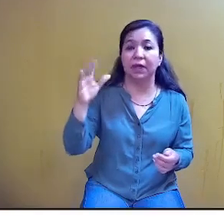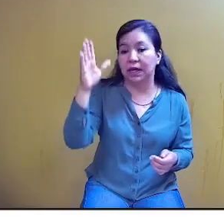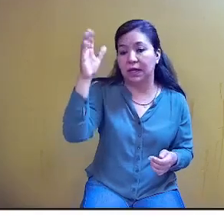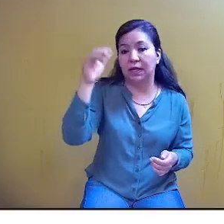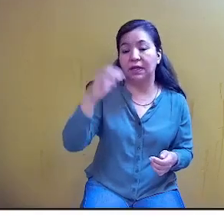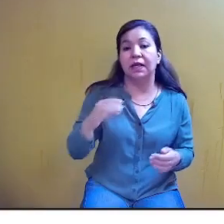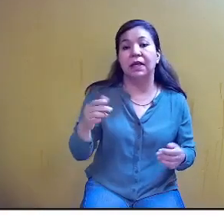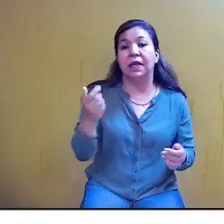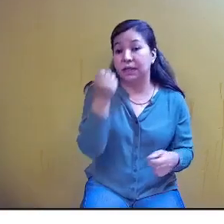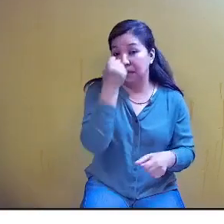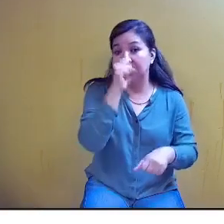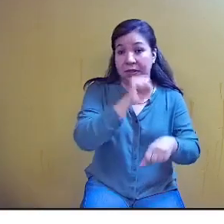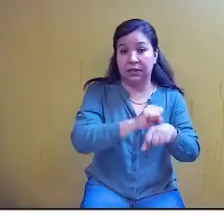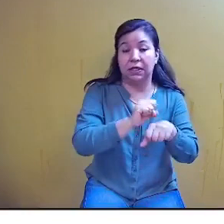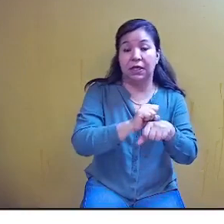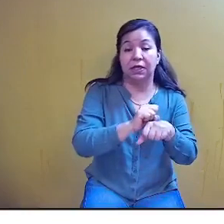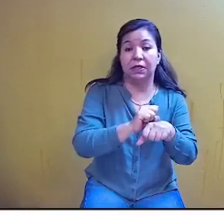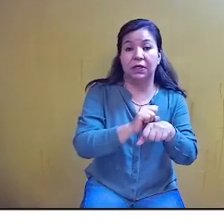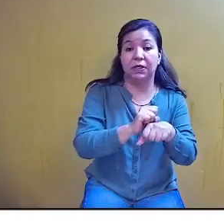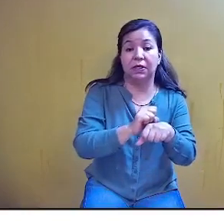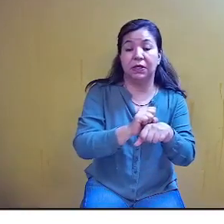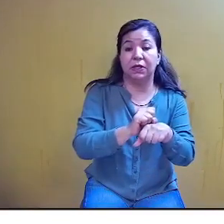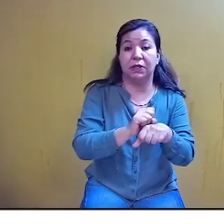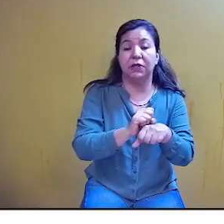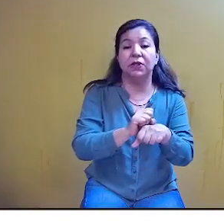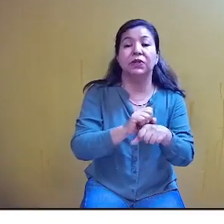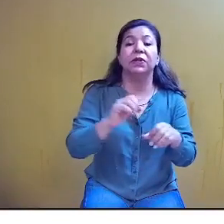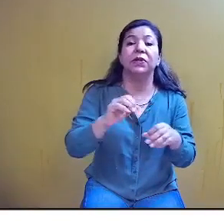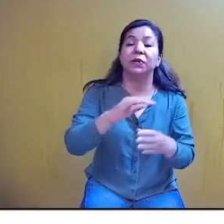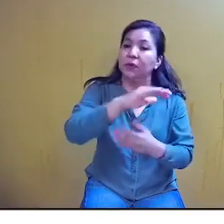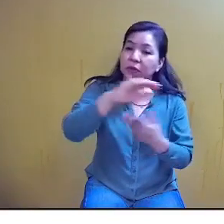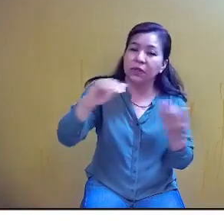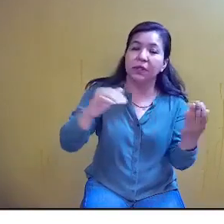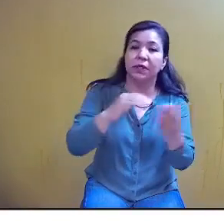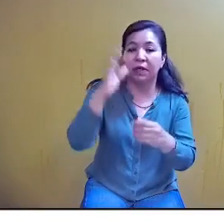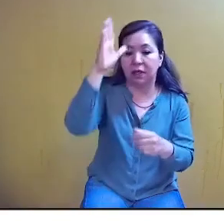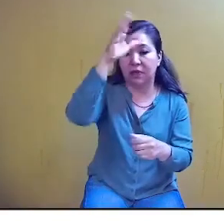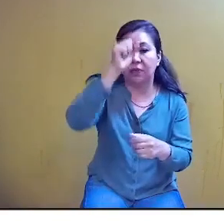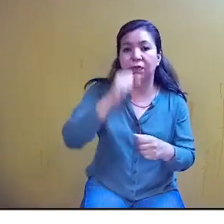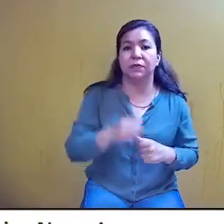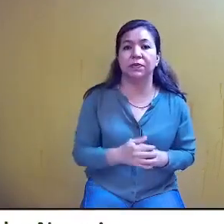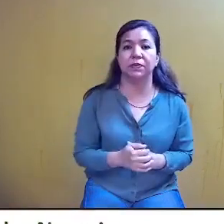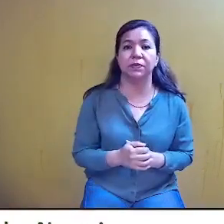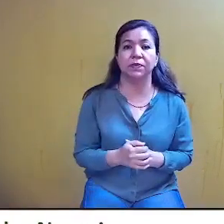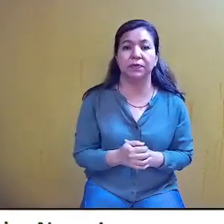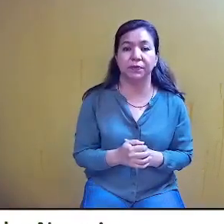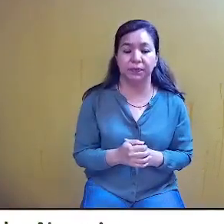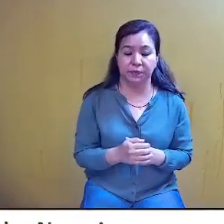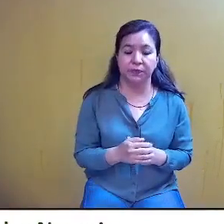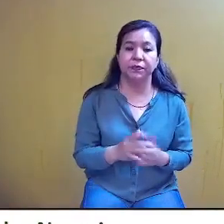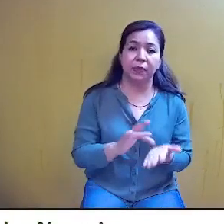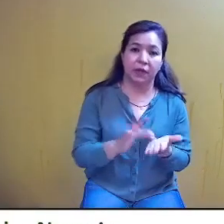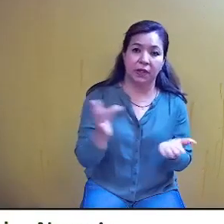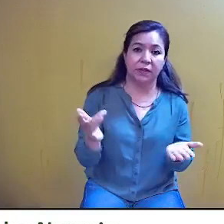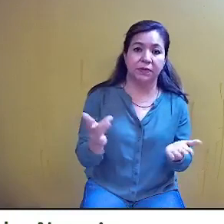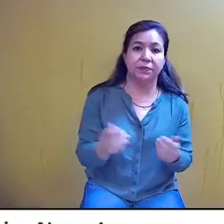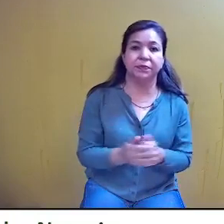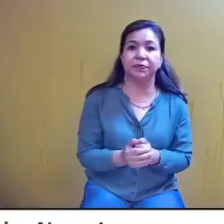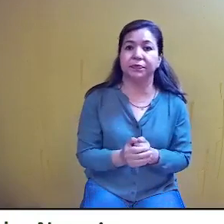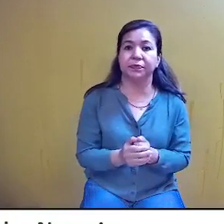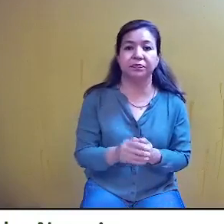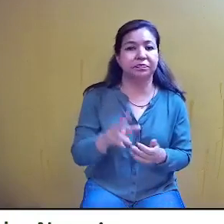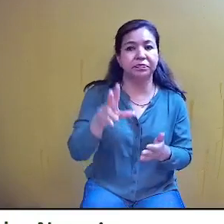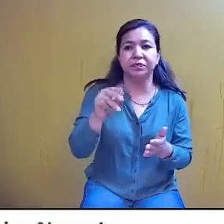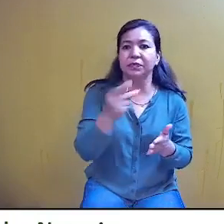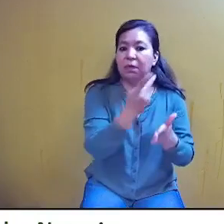nos apoye con la cuenta y puntos resolutivos del mismo. Con su autorización, magistrada presidenta, doy cuenta con el proyecto de acuerdo